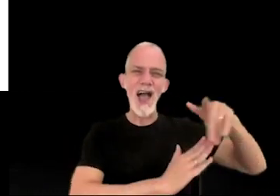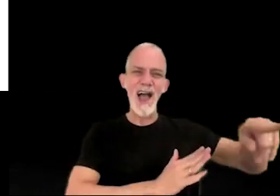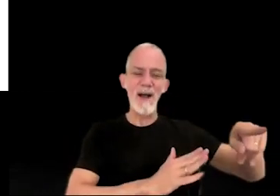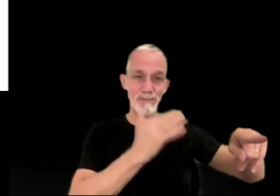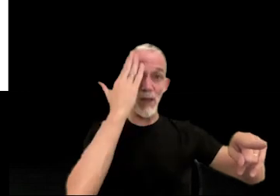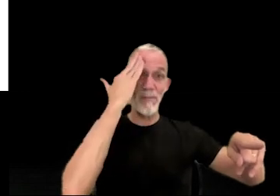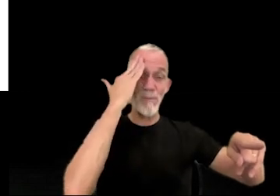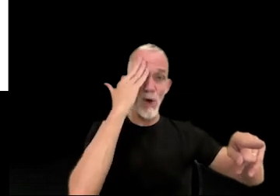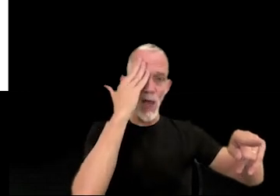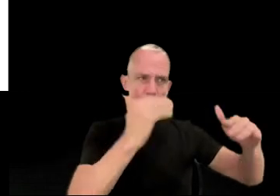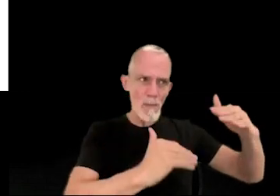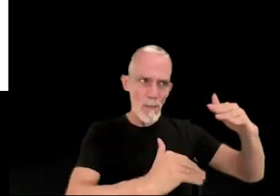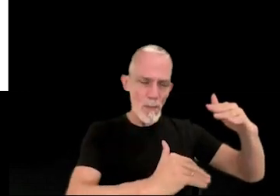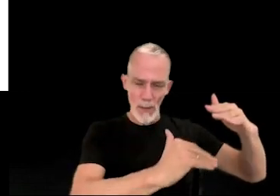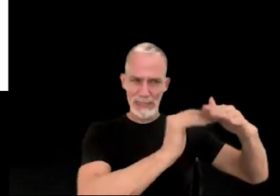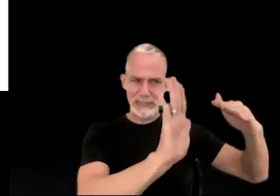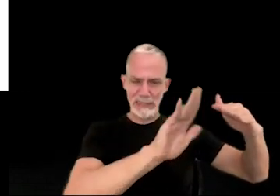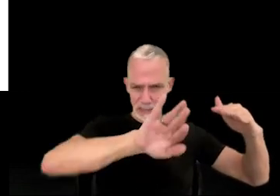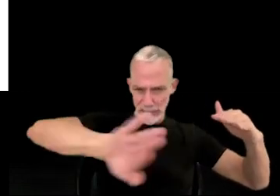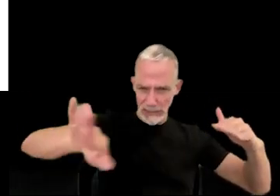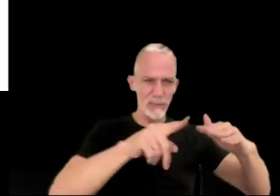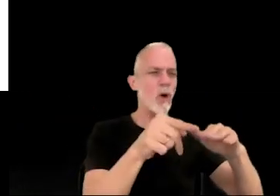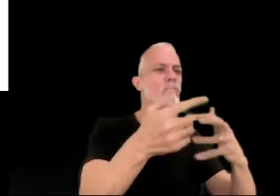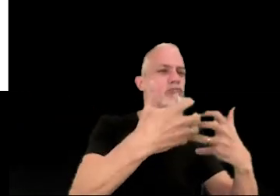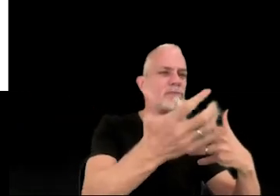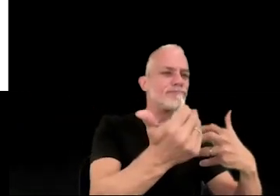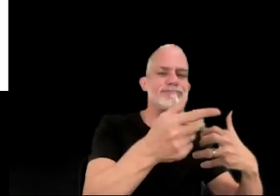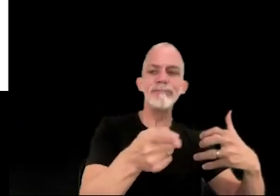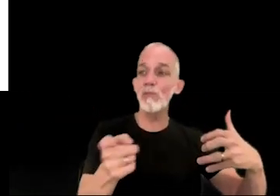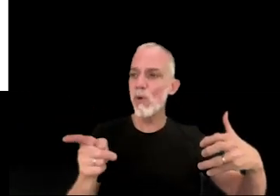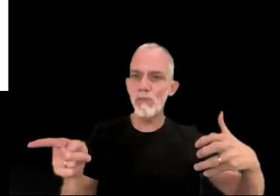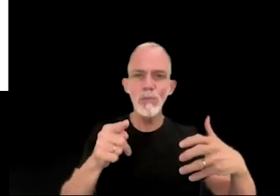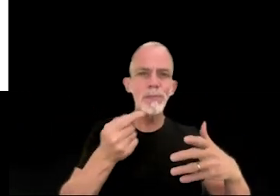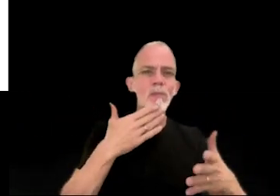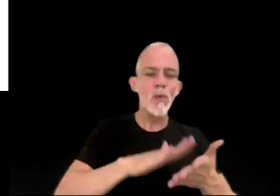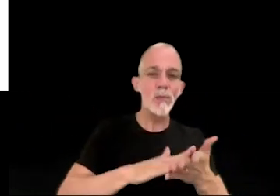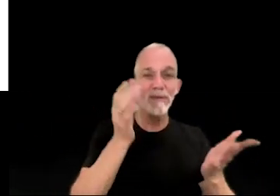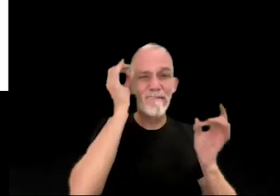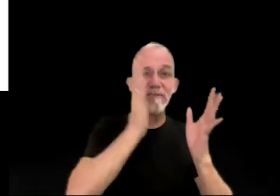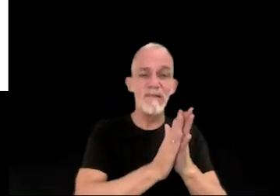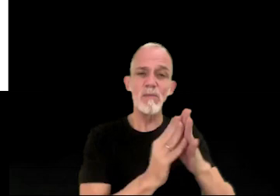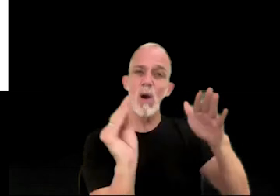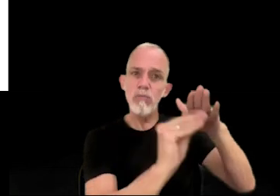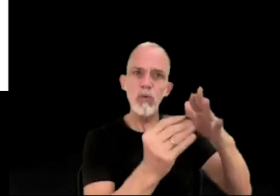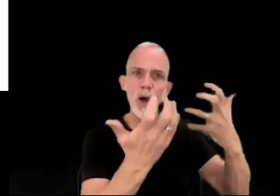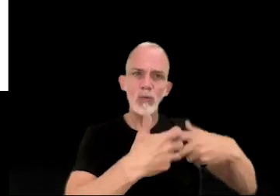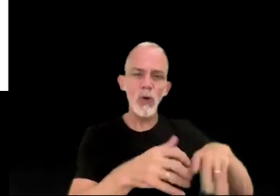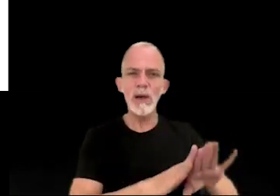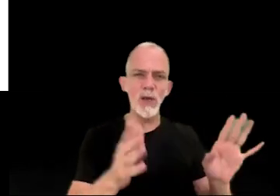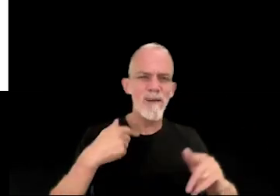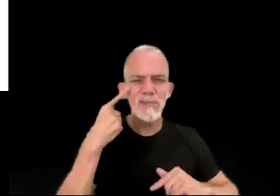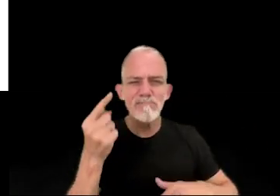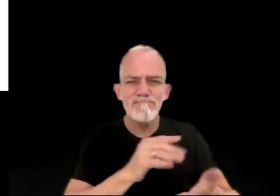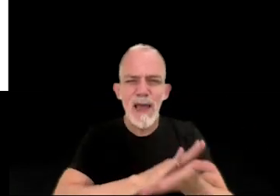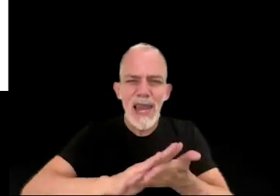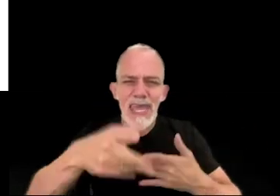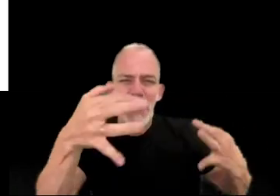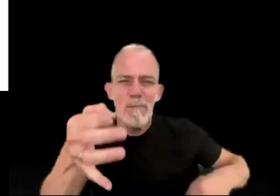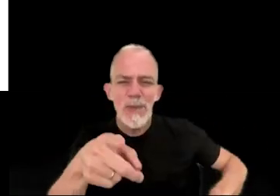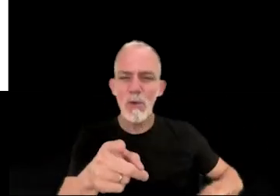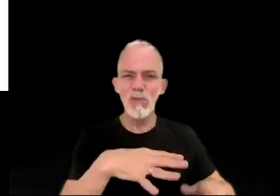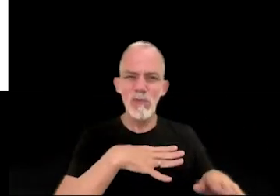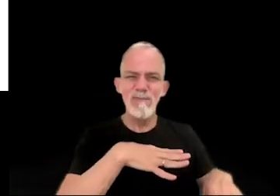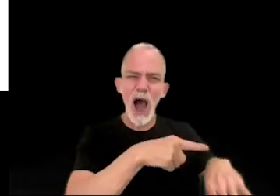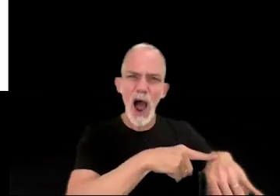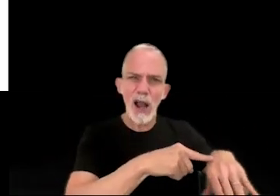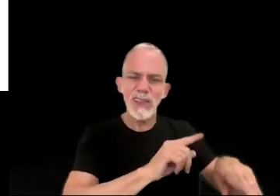los días. Y yo le decía, a veces obviamente uno quiere que la condonación se registre porque quiere ver su cuenta corriente limpia, pero